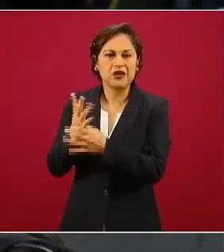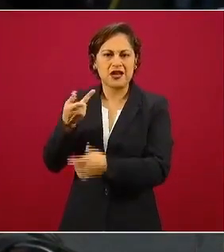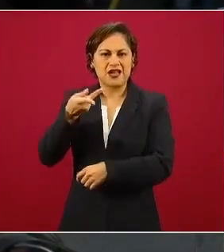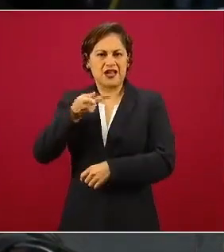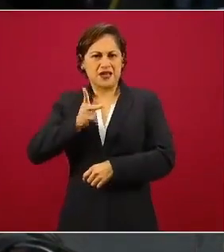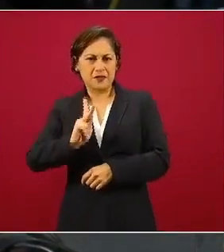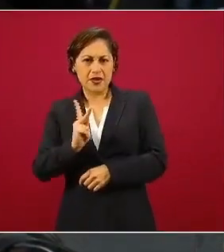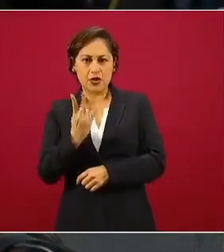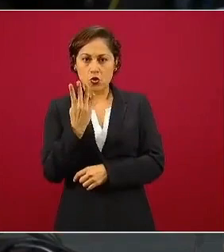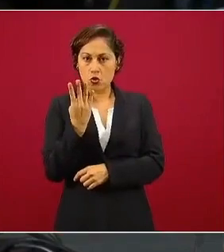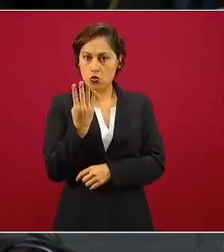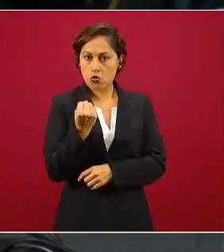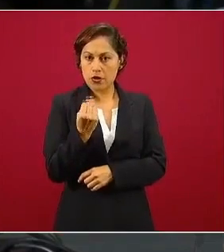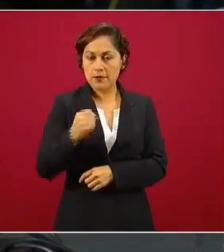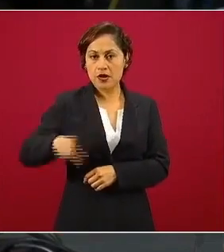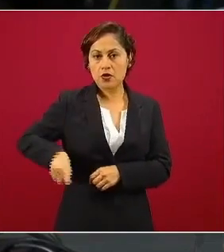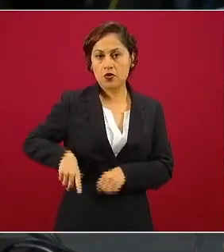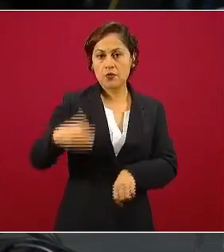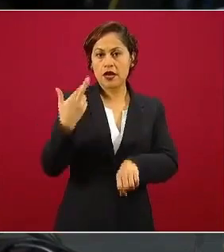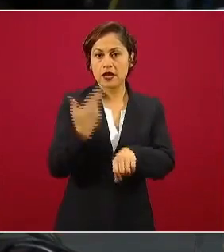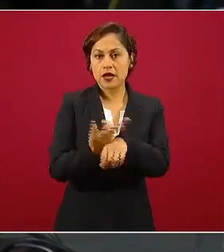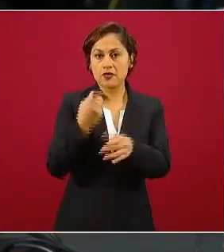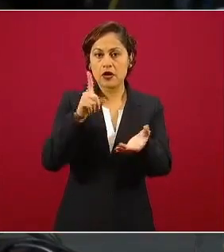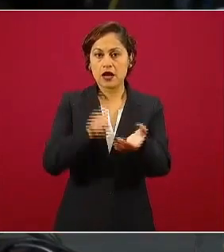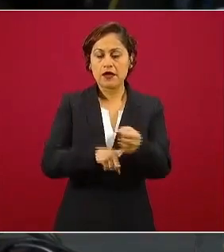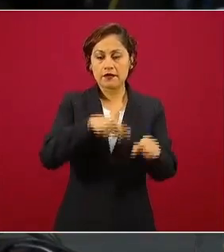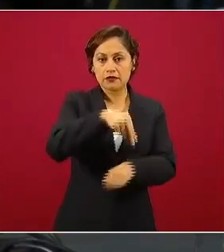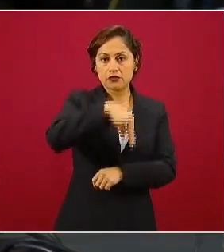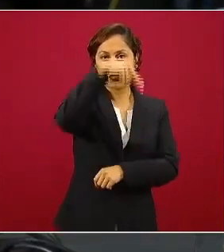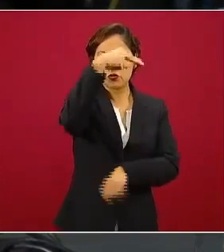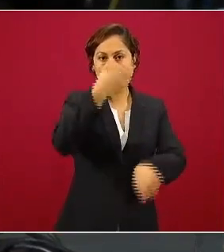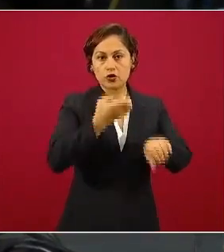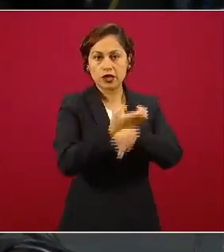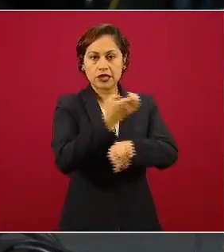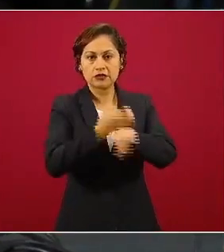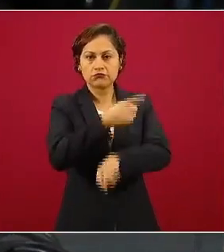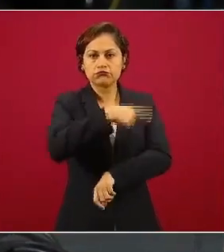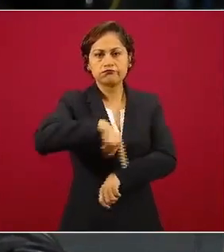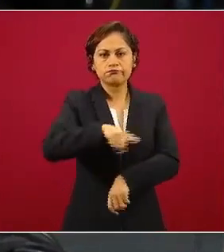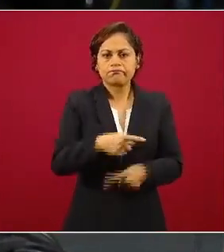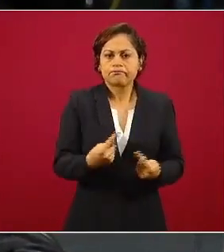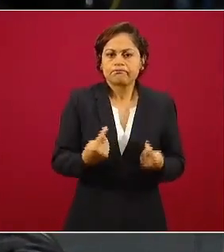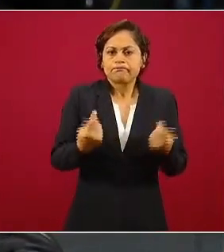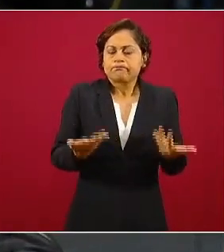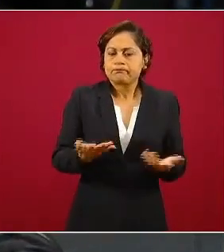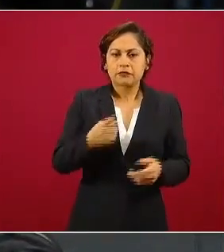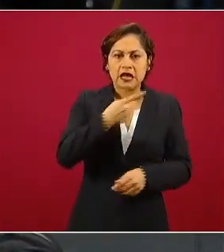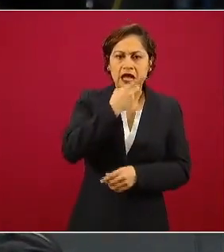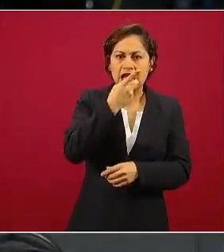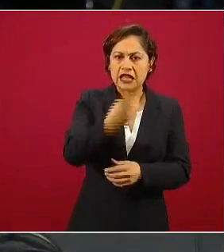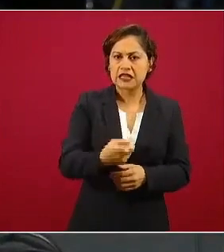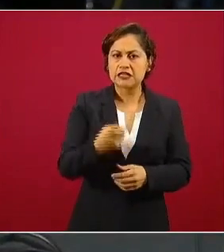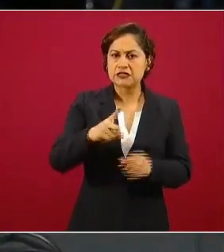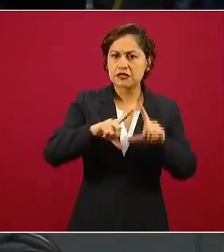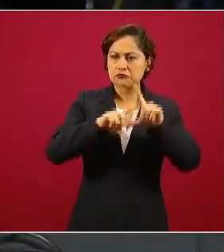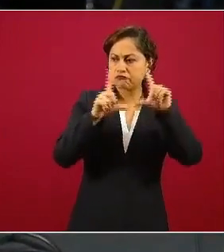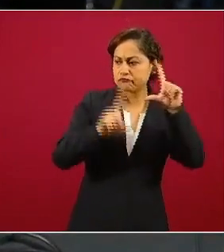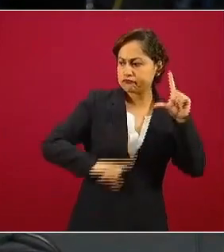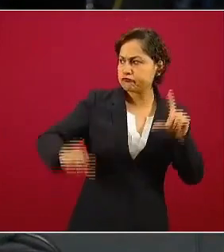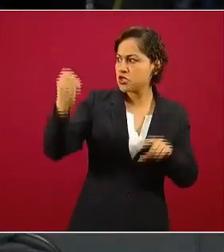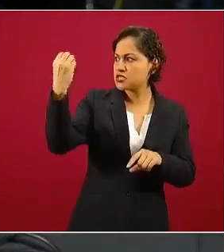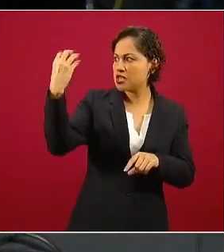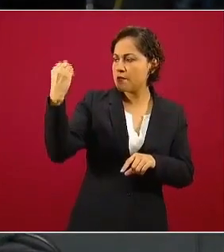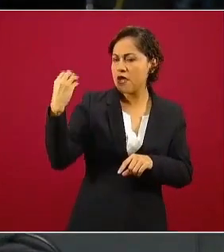9 gobernadores del país, principalmente del norte, que afirman que no se van a apegar al semáforo que están